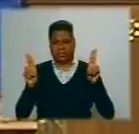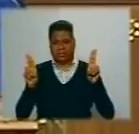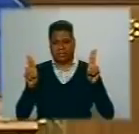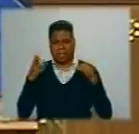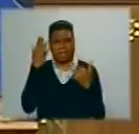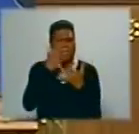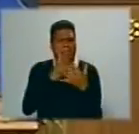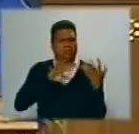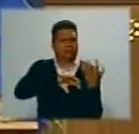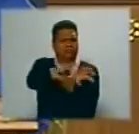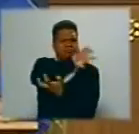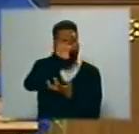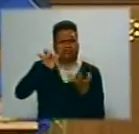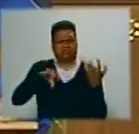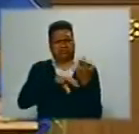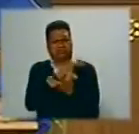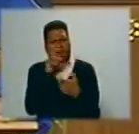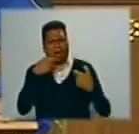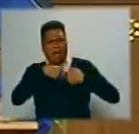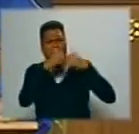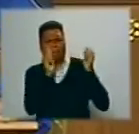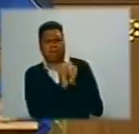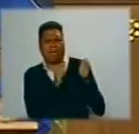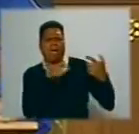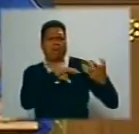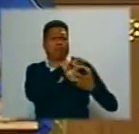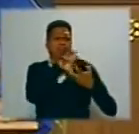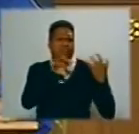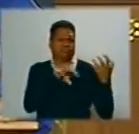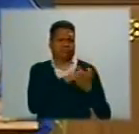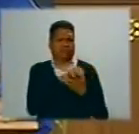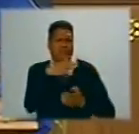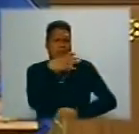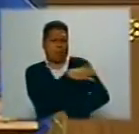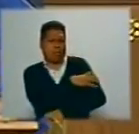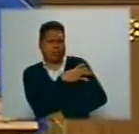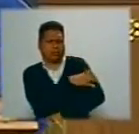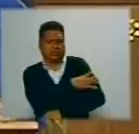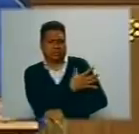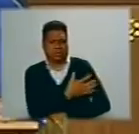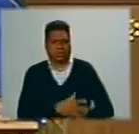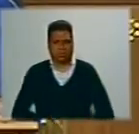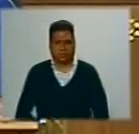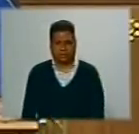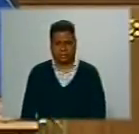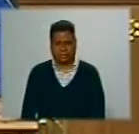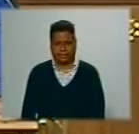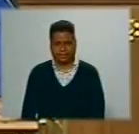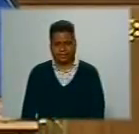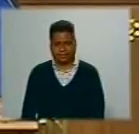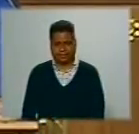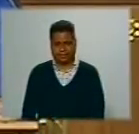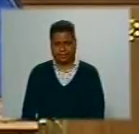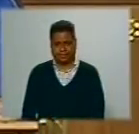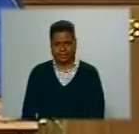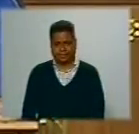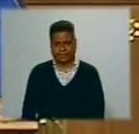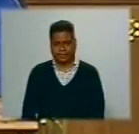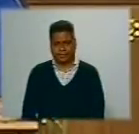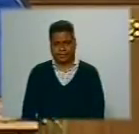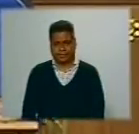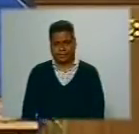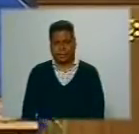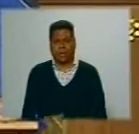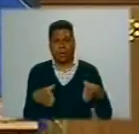de violencia generada por los sectores que dirigen a la oposición venezolana, los